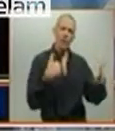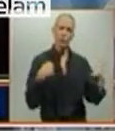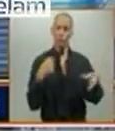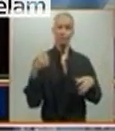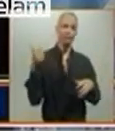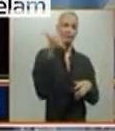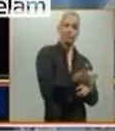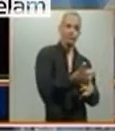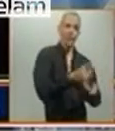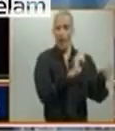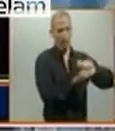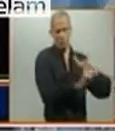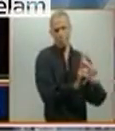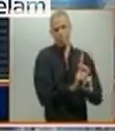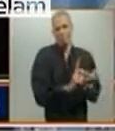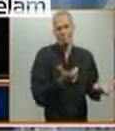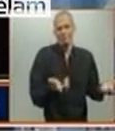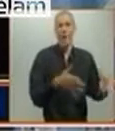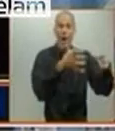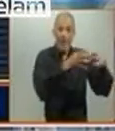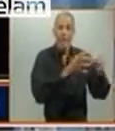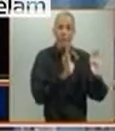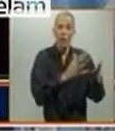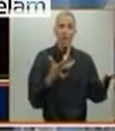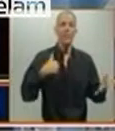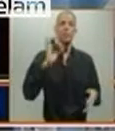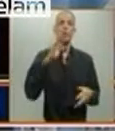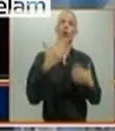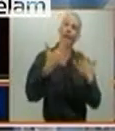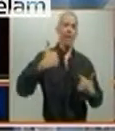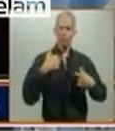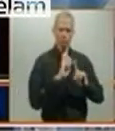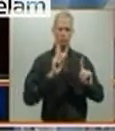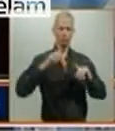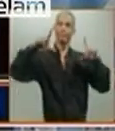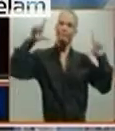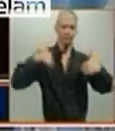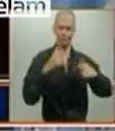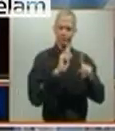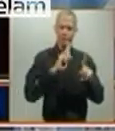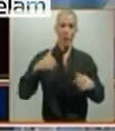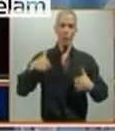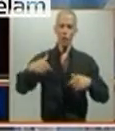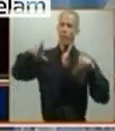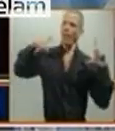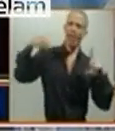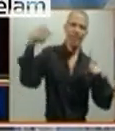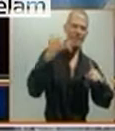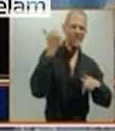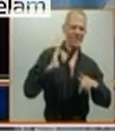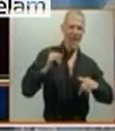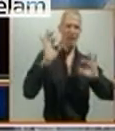pasaron muchas cosas porque había grandes equipos, no solo porque yo vine acá. Y esto es lo mismo, digo, no va a pasar algo porque yo vine acá, o porque yo